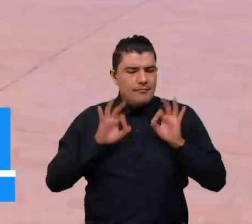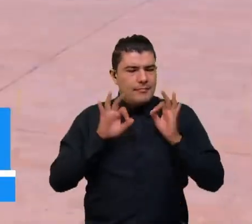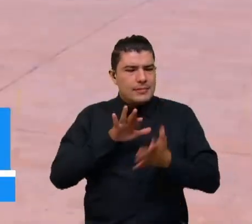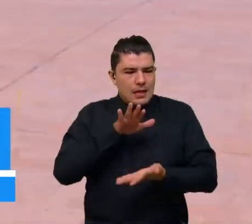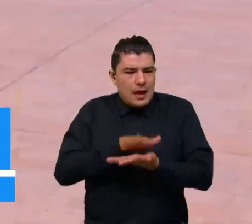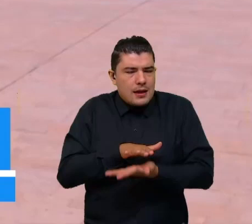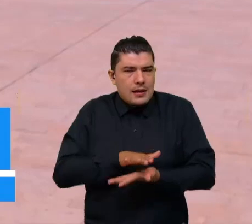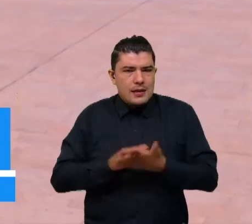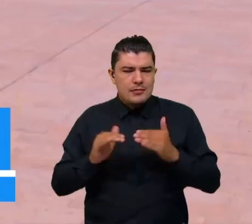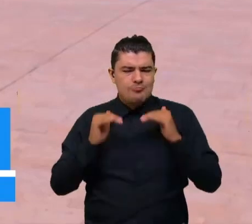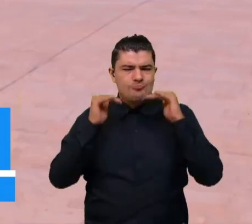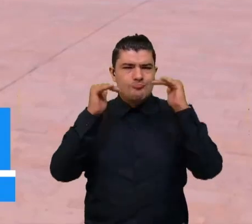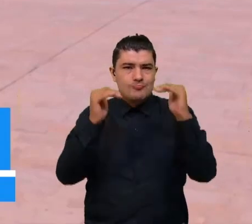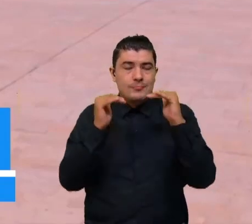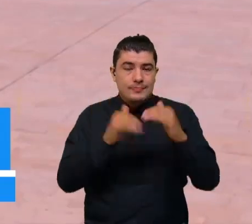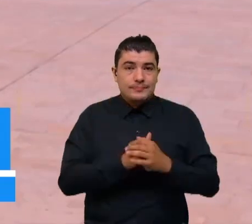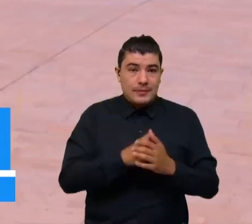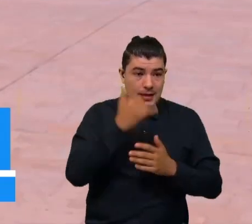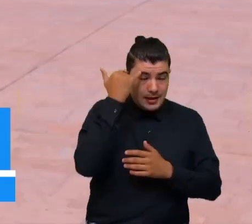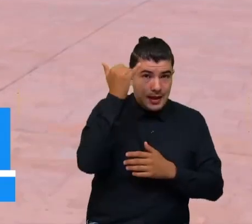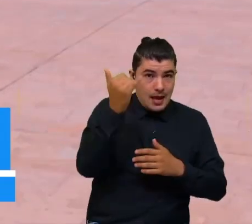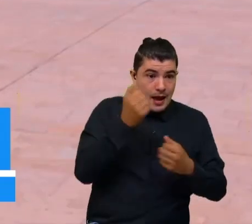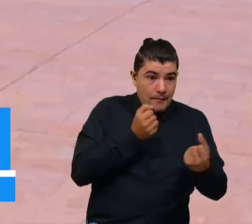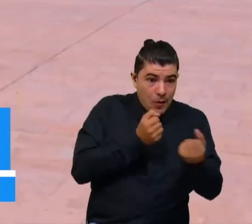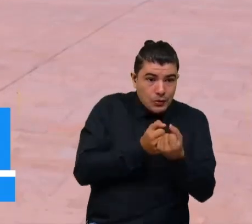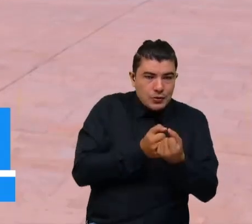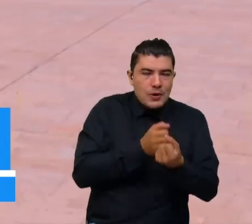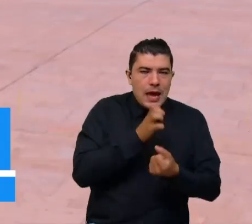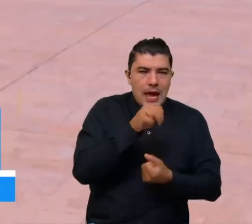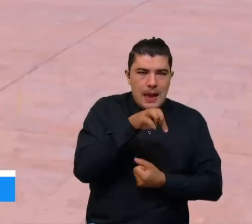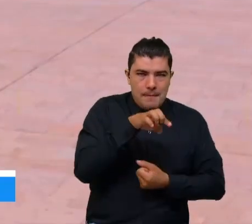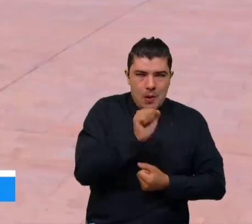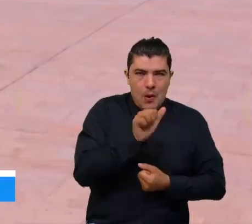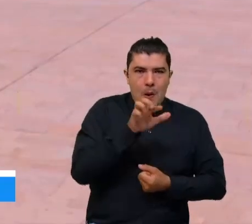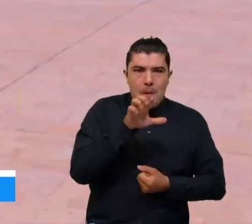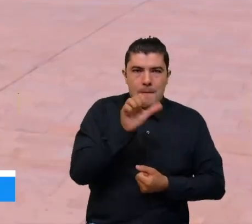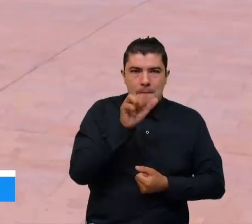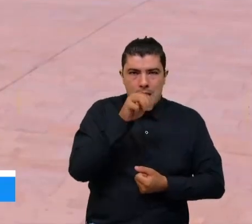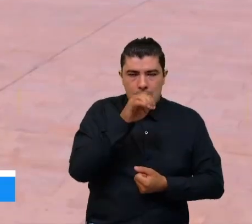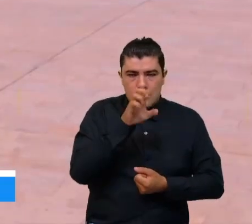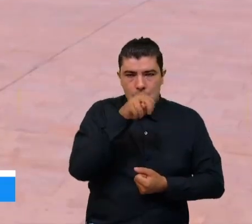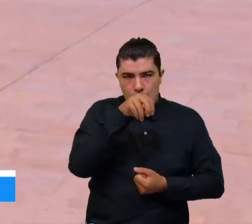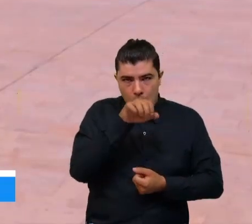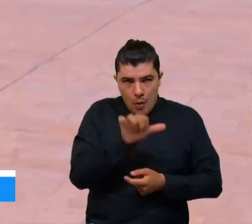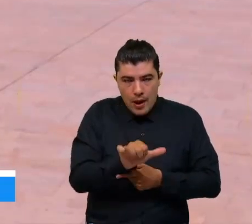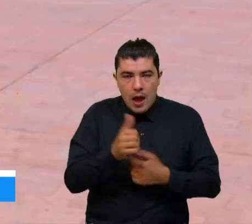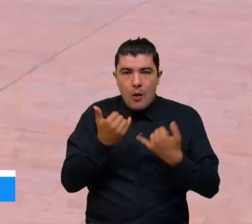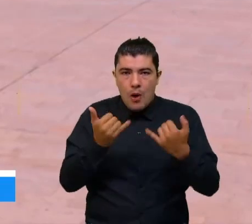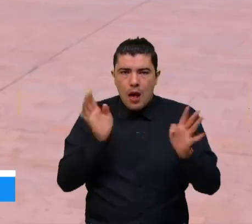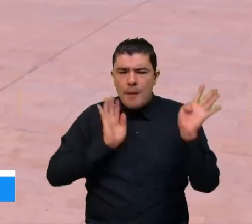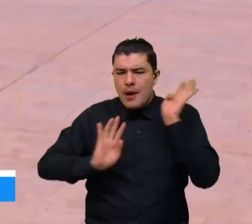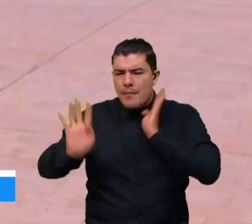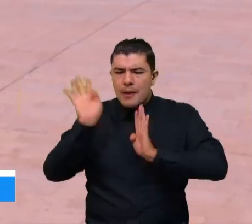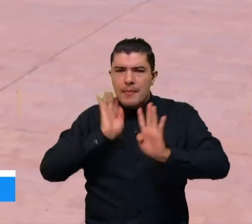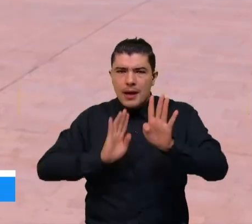iniciativas también se une la empresa Empo Pamplona y la Alcaldía Municipal, quienes desde ya trabajan en la iluminación de la calle Real y la